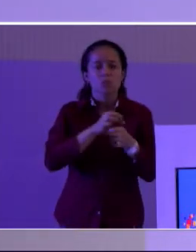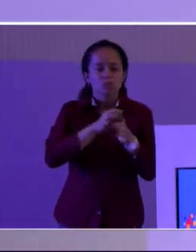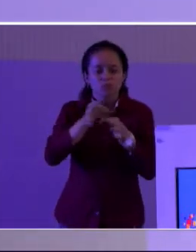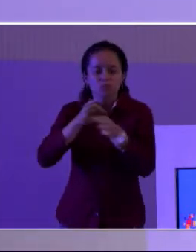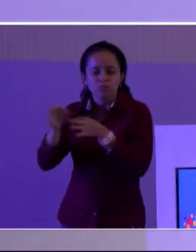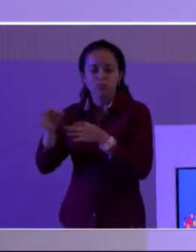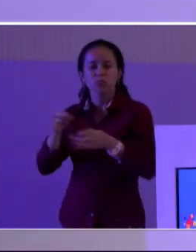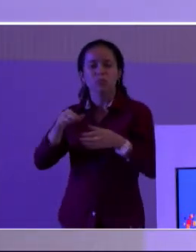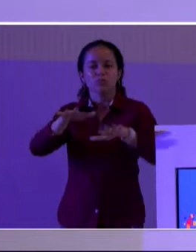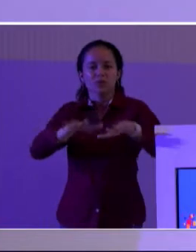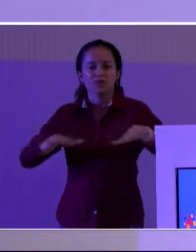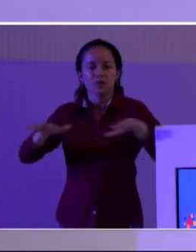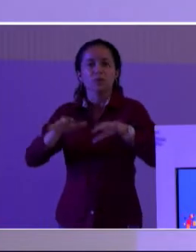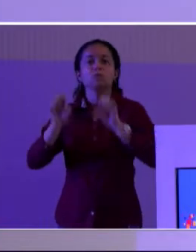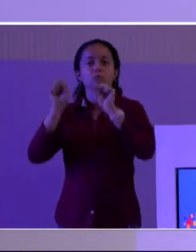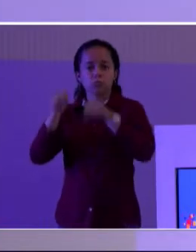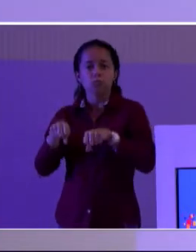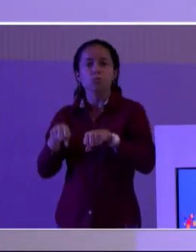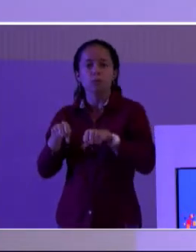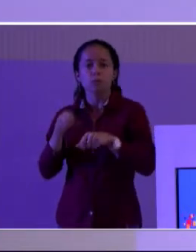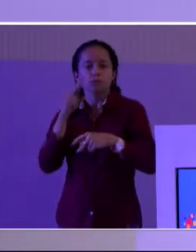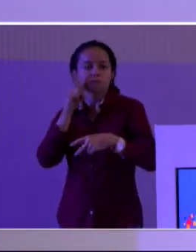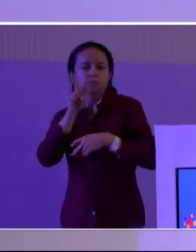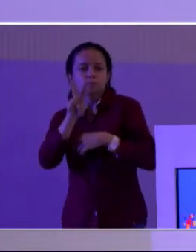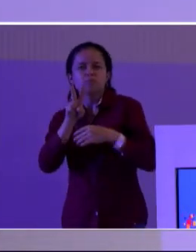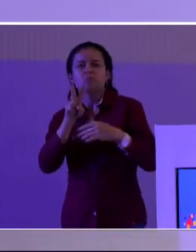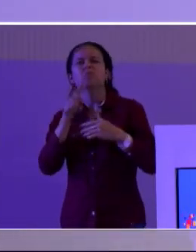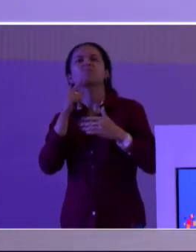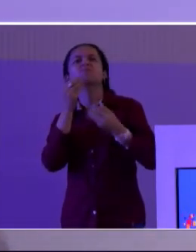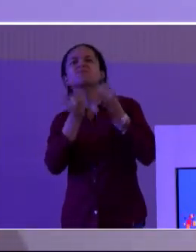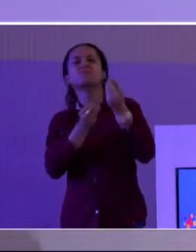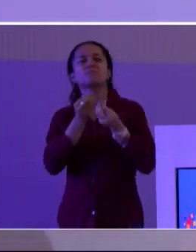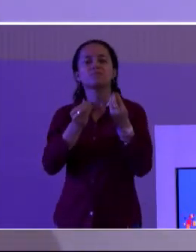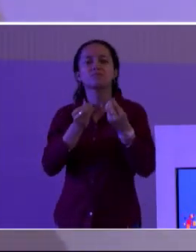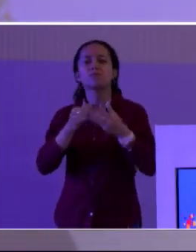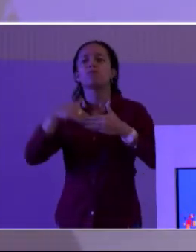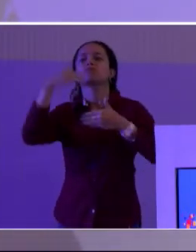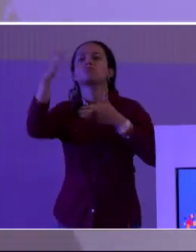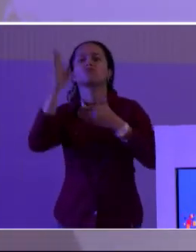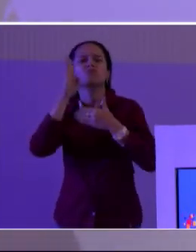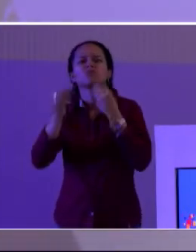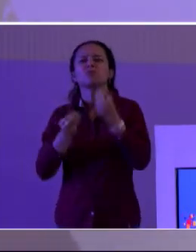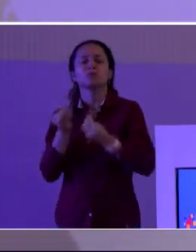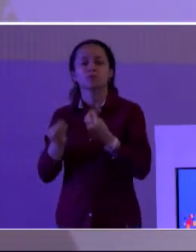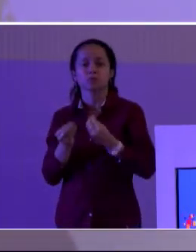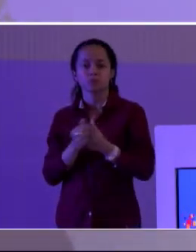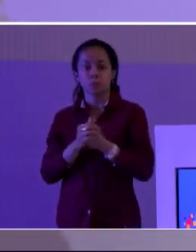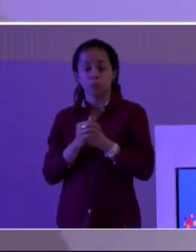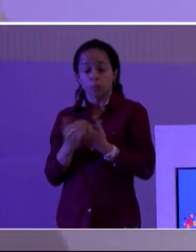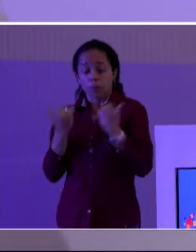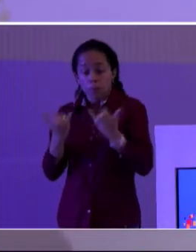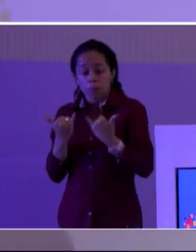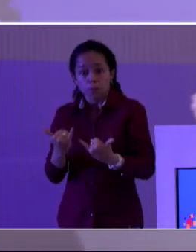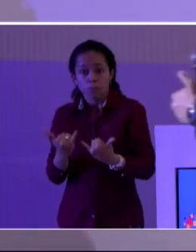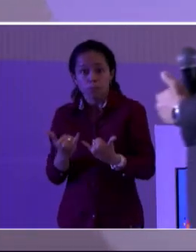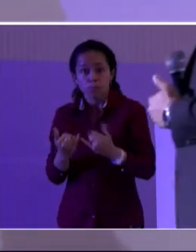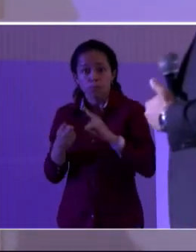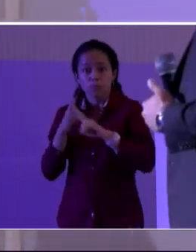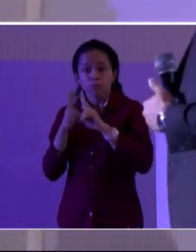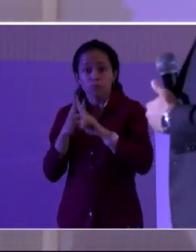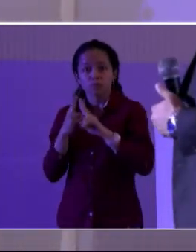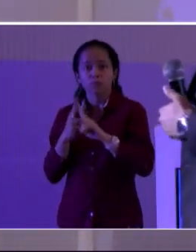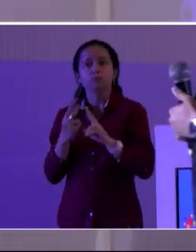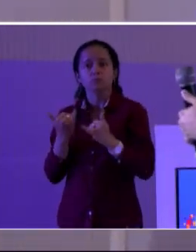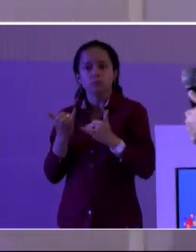empresarios que nos permita afirmar hacia dónde vamos y hacia dónde estamos construyendo. A la fecha, tenemos diferentes